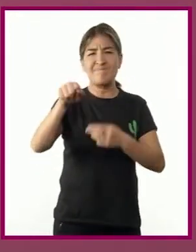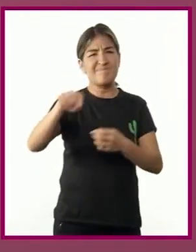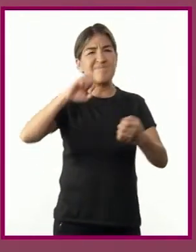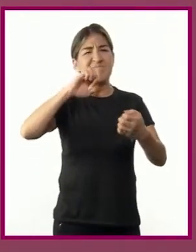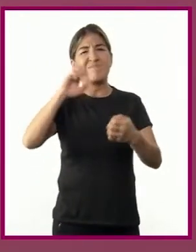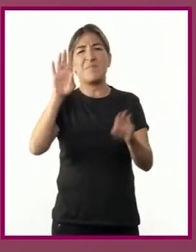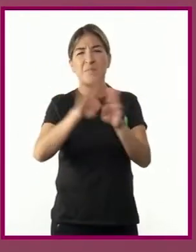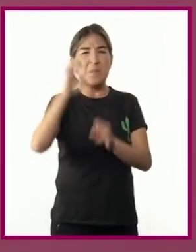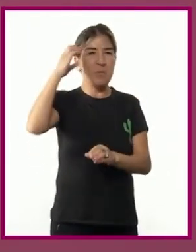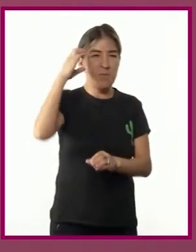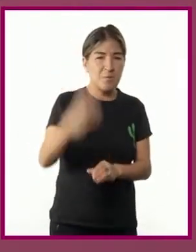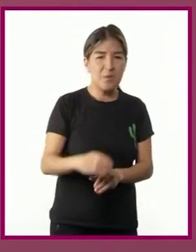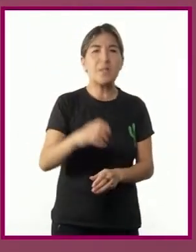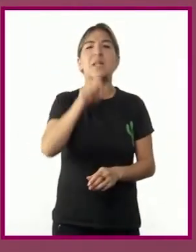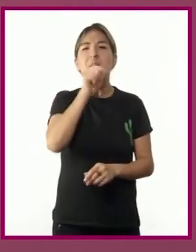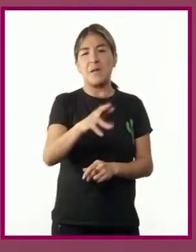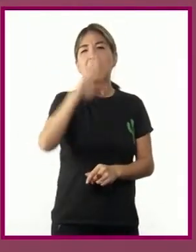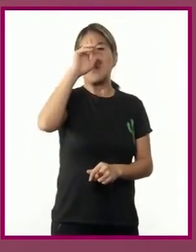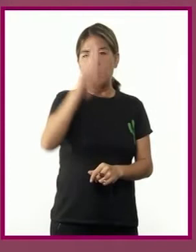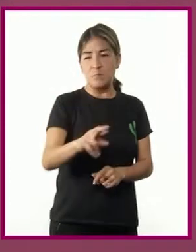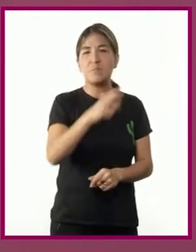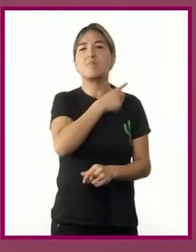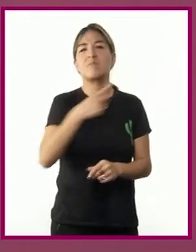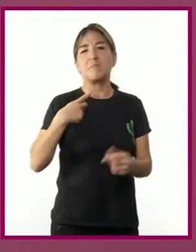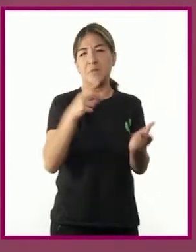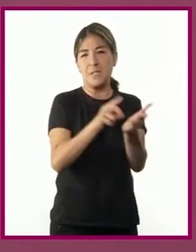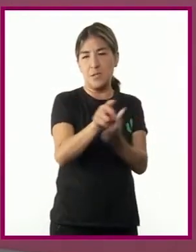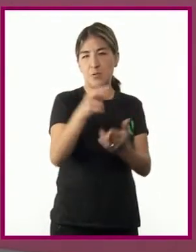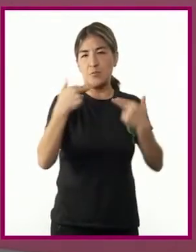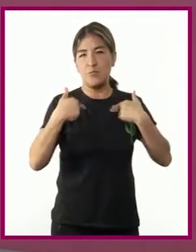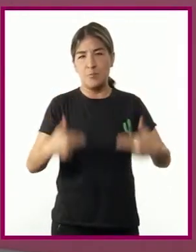y propiciando el respeto a los derechos humanos.